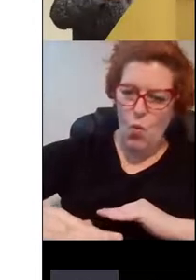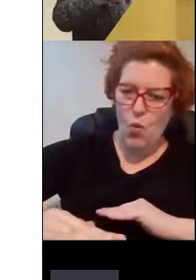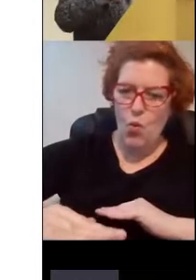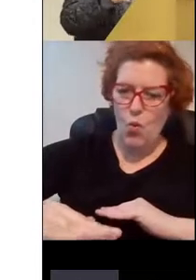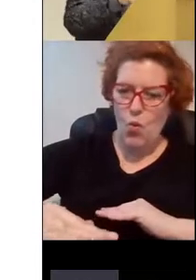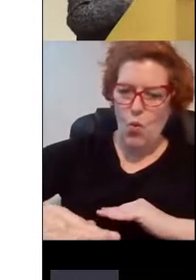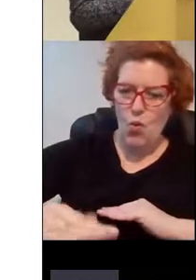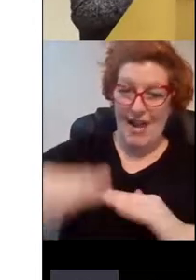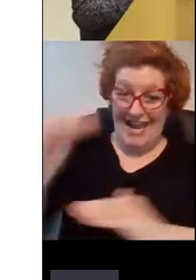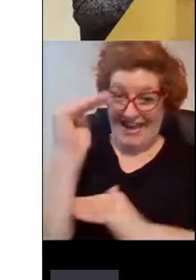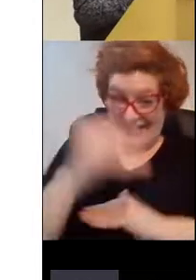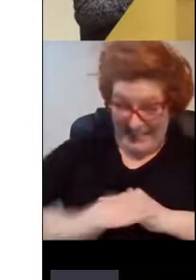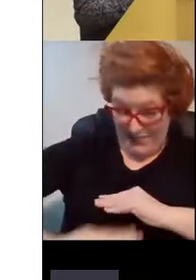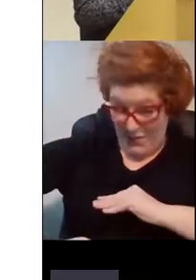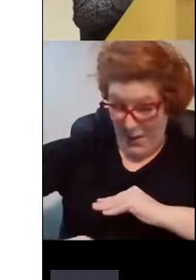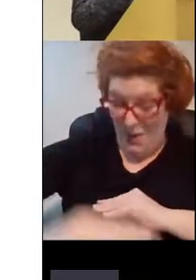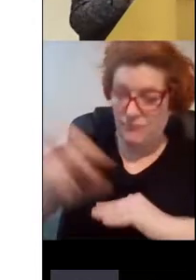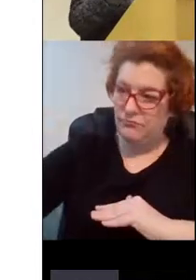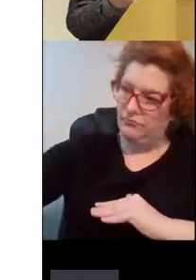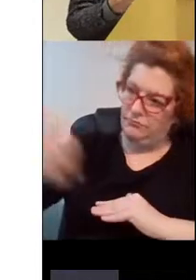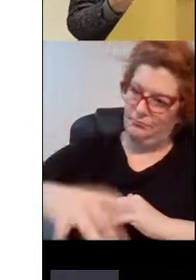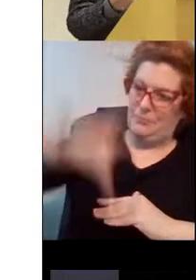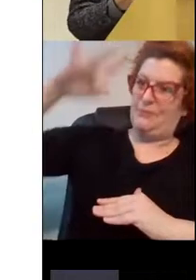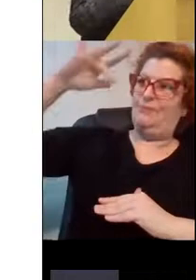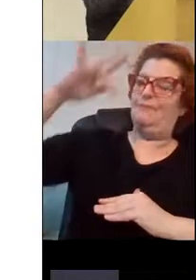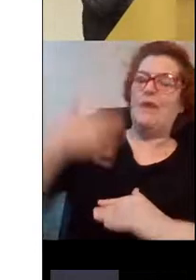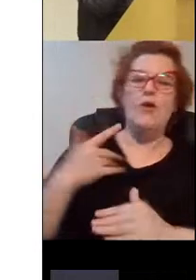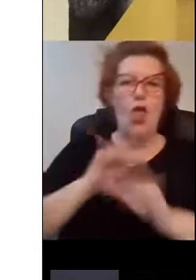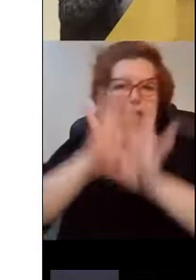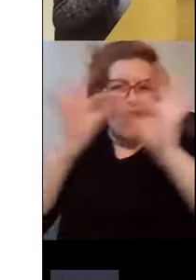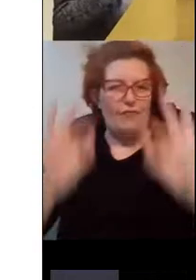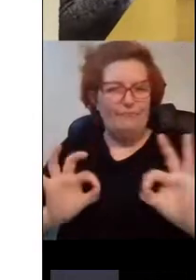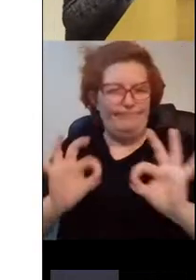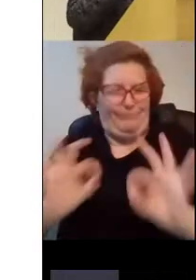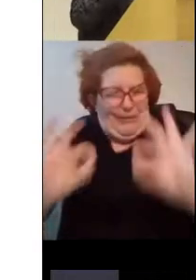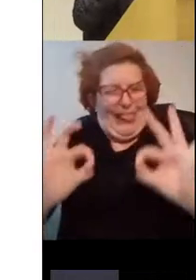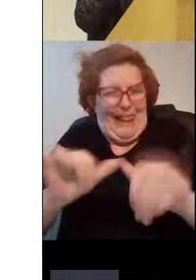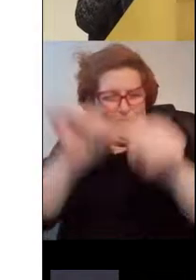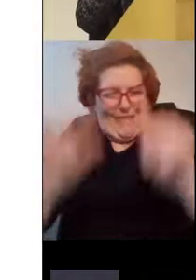de la iglesia de una manera muy determinada.